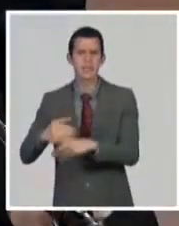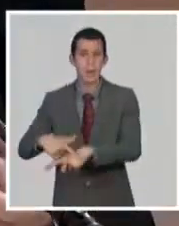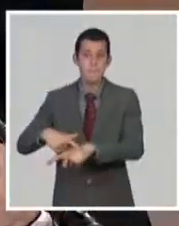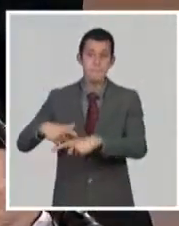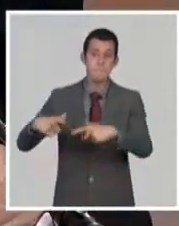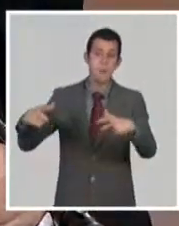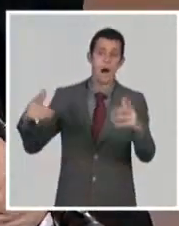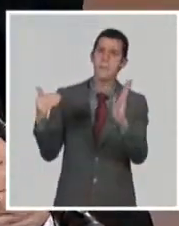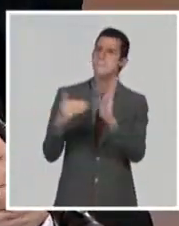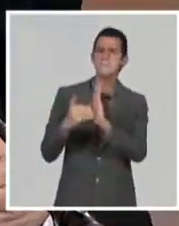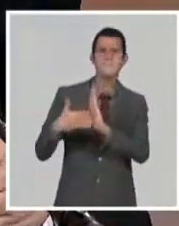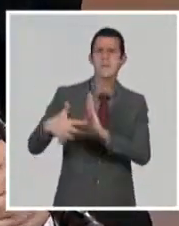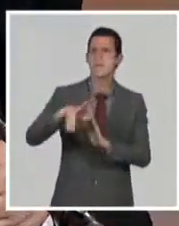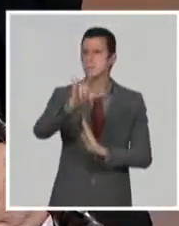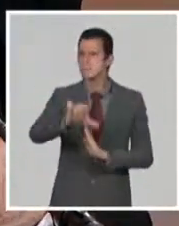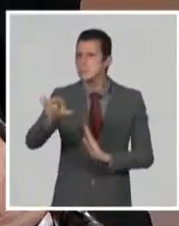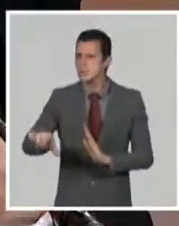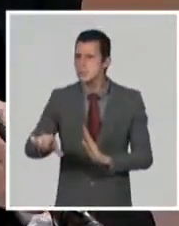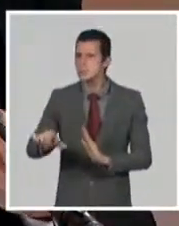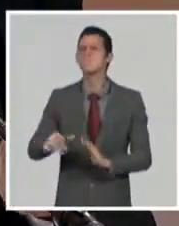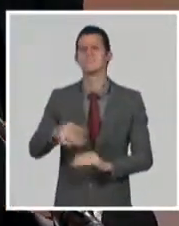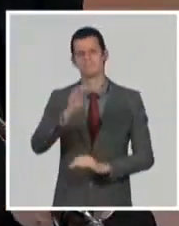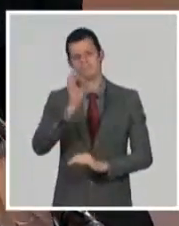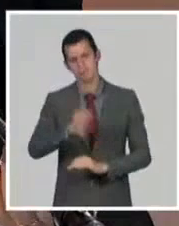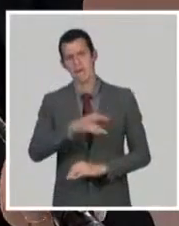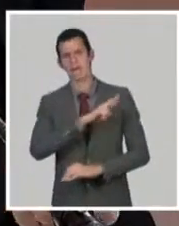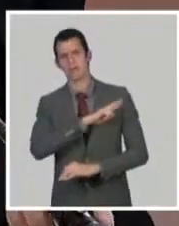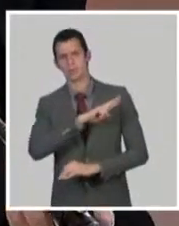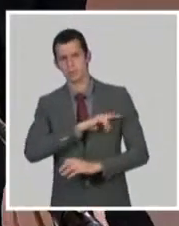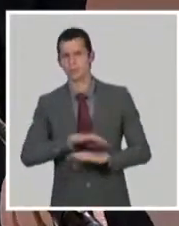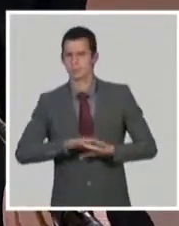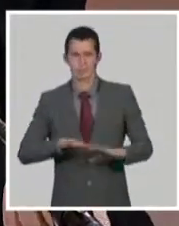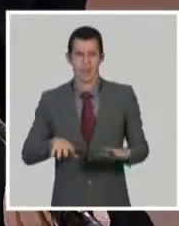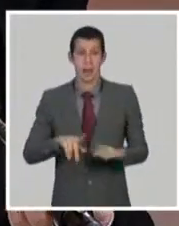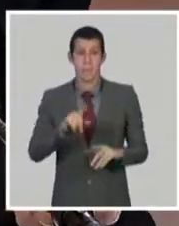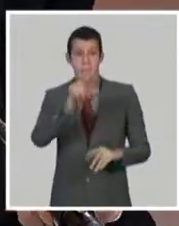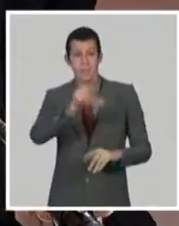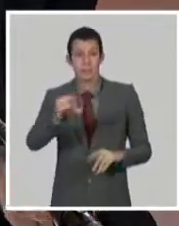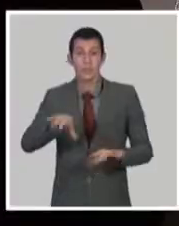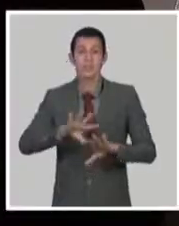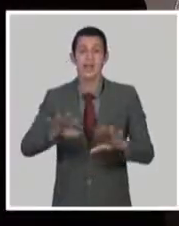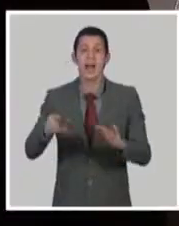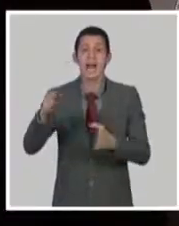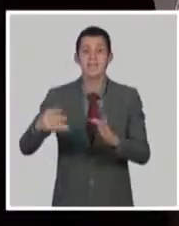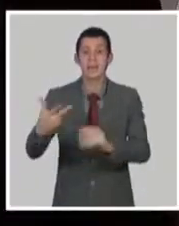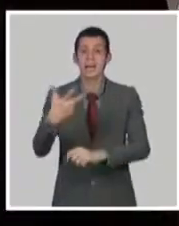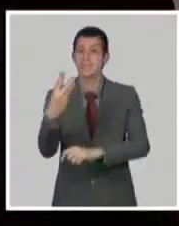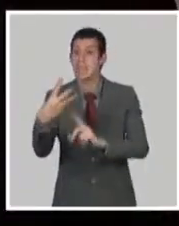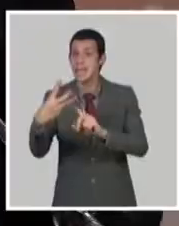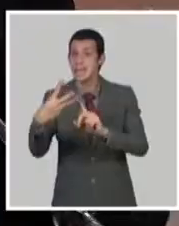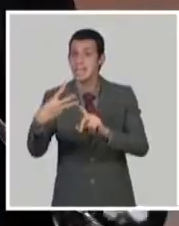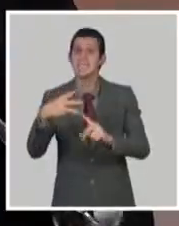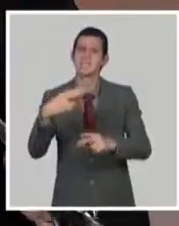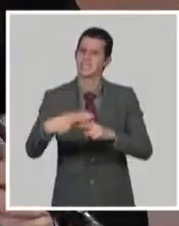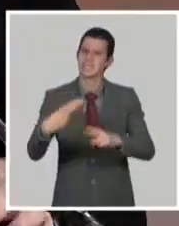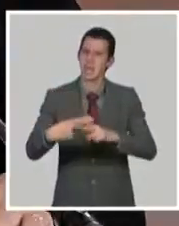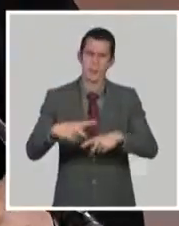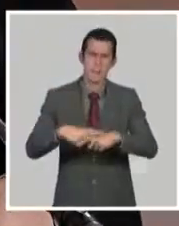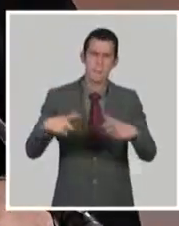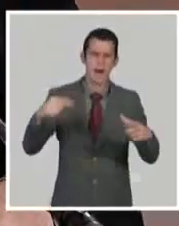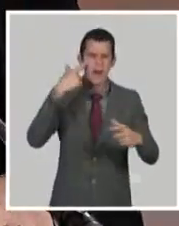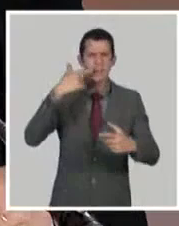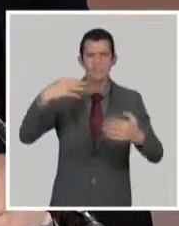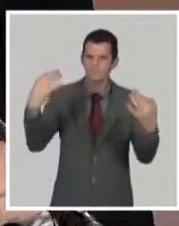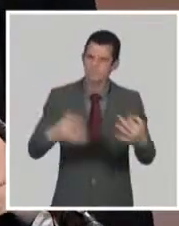esa característica, tienen que ser, porque además en el fase 3 se busca medir la eficacia. ¿Y esa sería de Santiago? Están dispuestos los